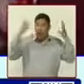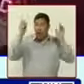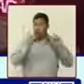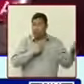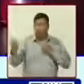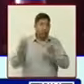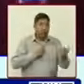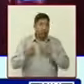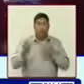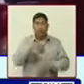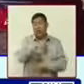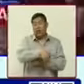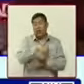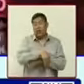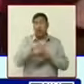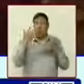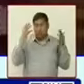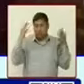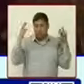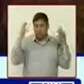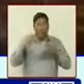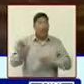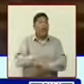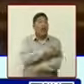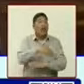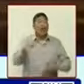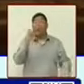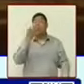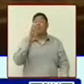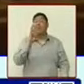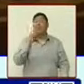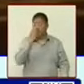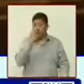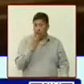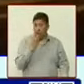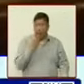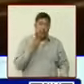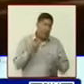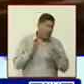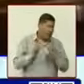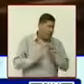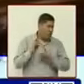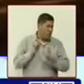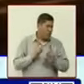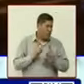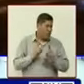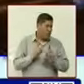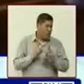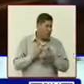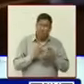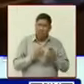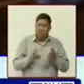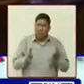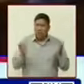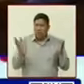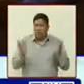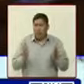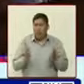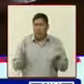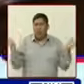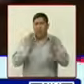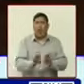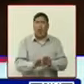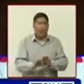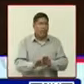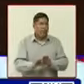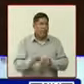de vehículos a esta hora de la noche acá en la calle 16 de Obraje. Se han habilitado algunas vías. Esta todavía se encuentra cerrada,